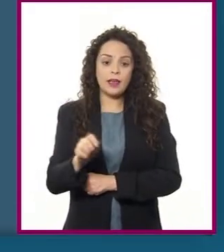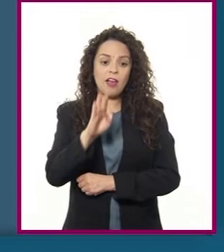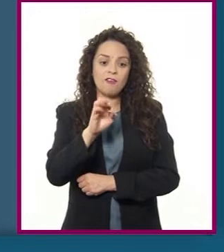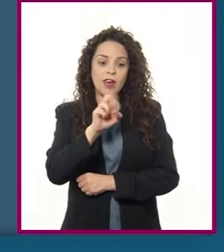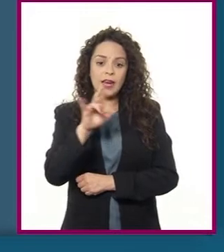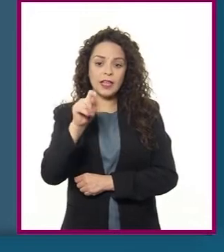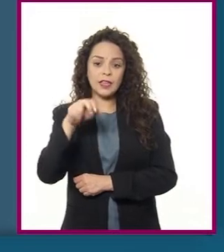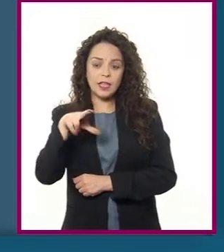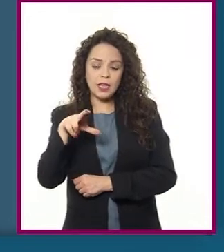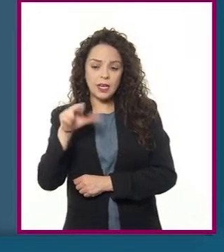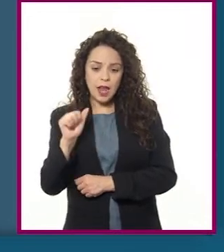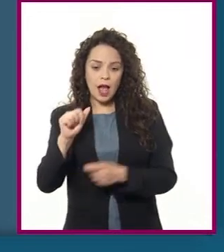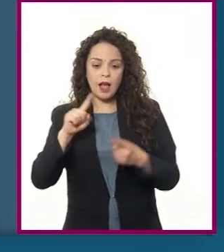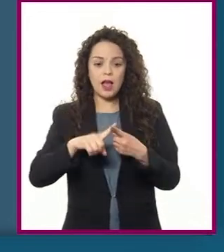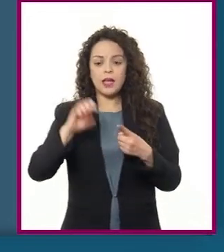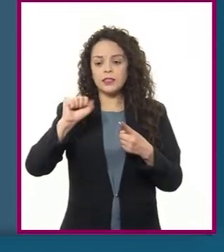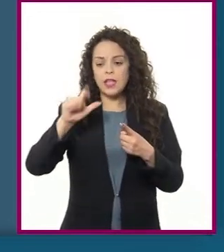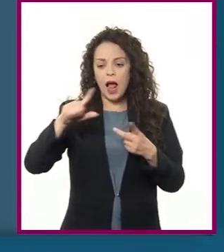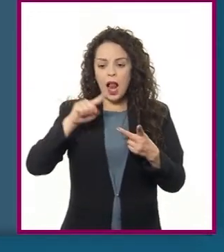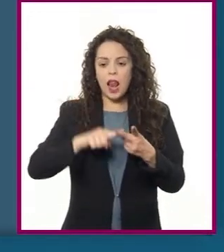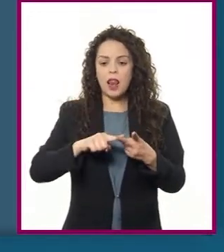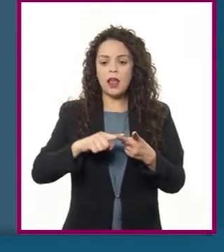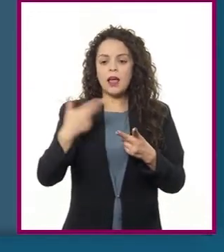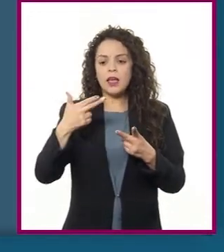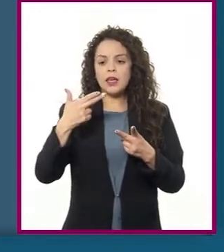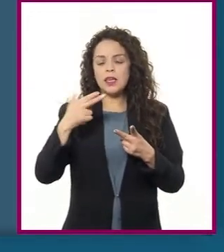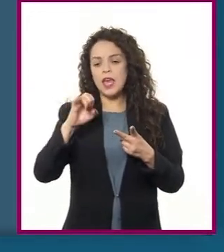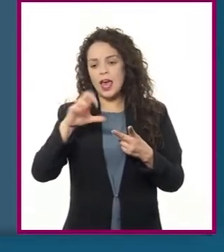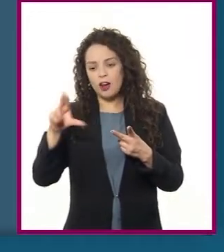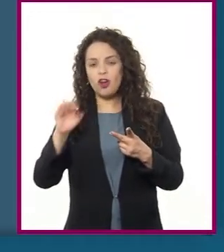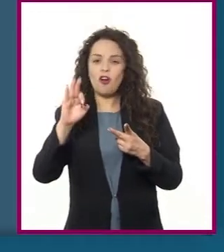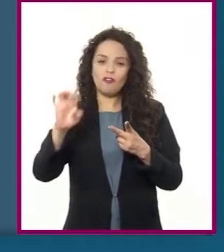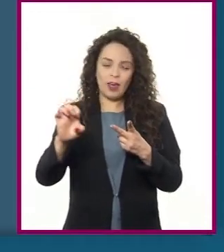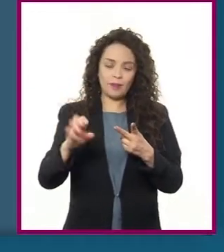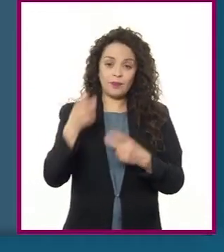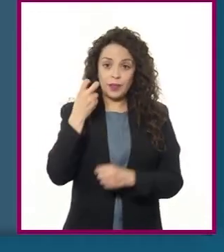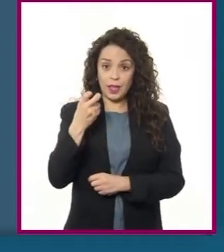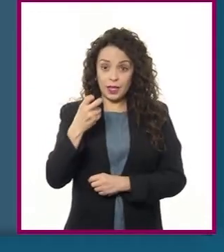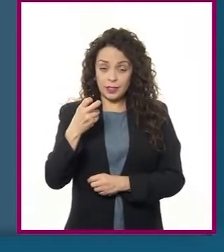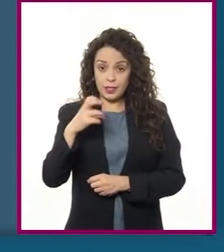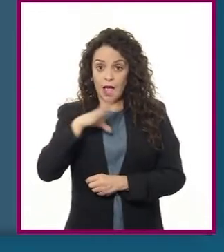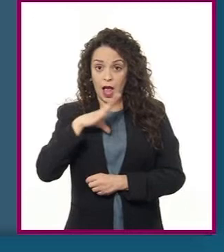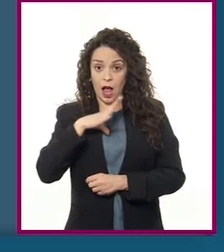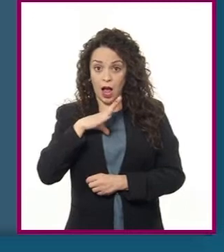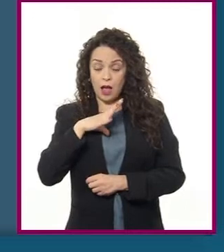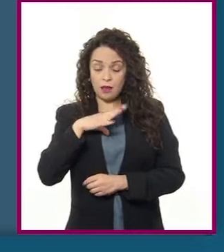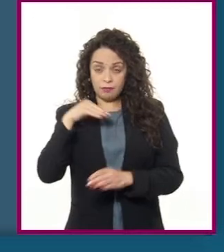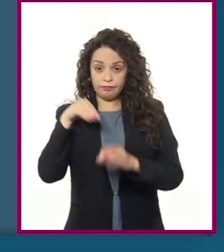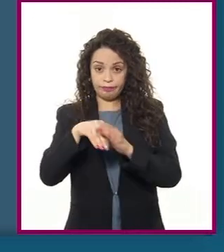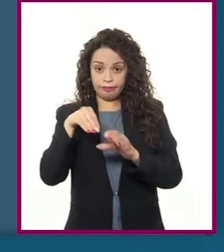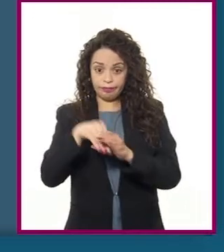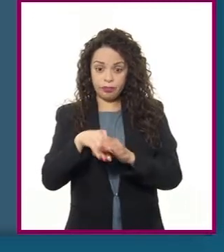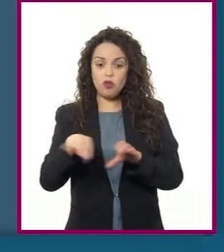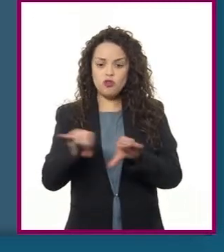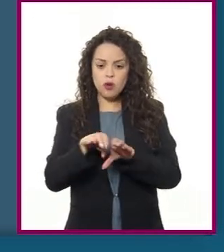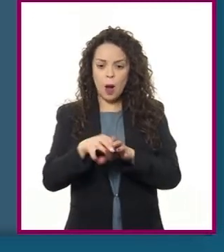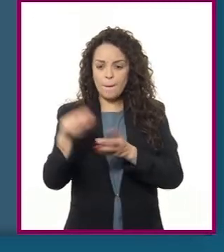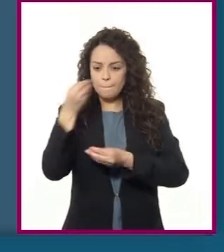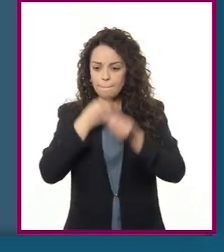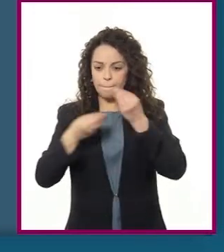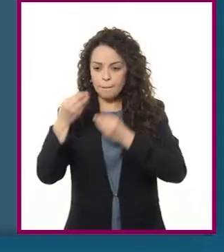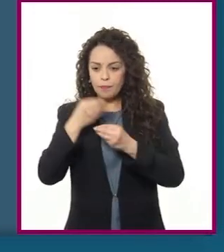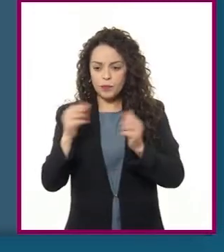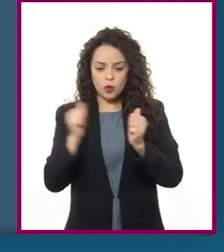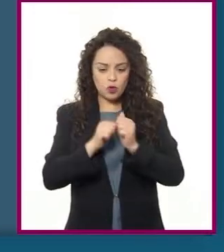no hemínica o como sales y quelados de hierro. Este tipo de hierro está en estado férrico y se obtiene de alimentos adicionados